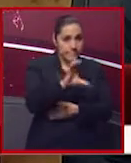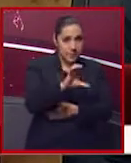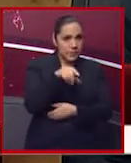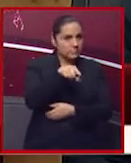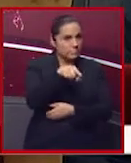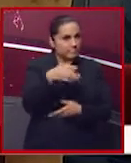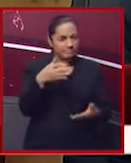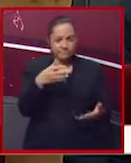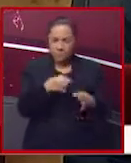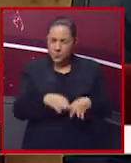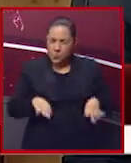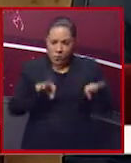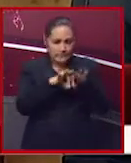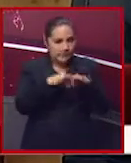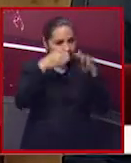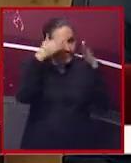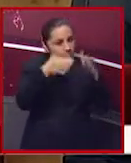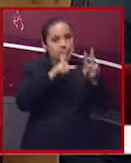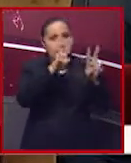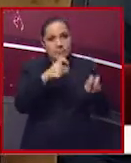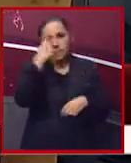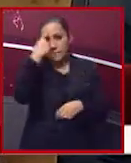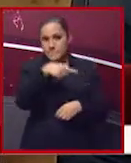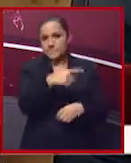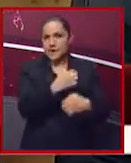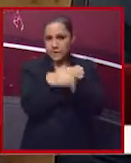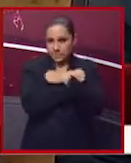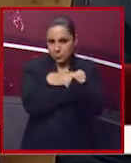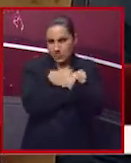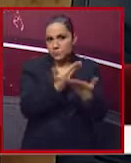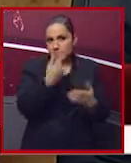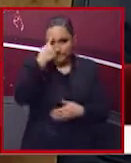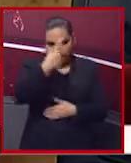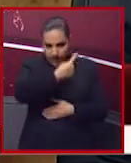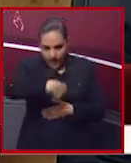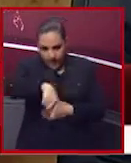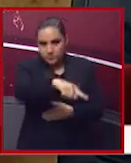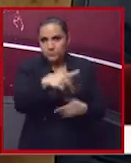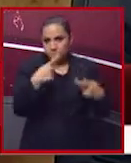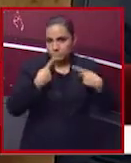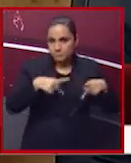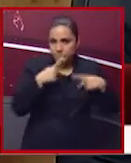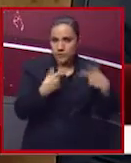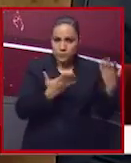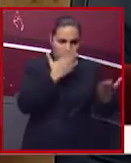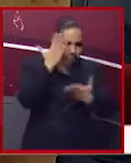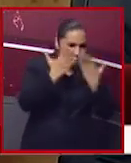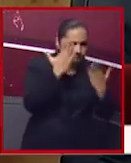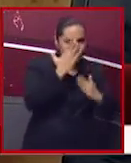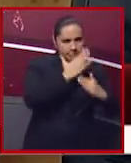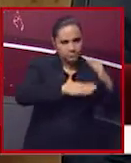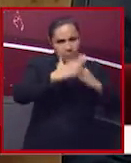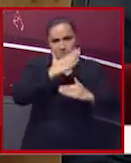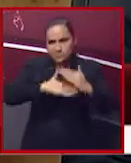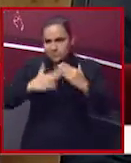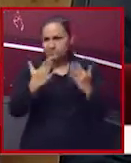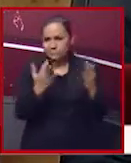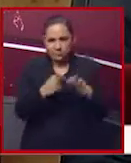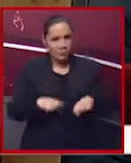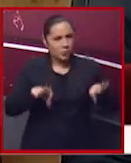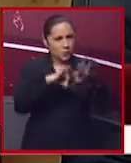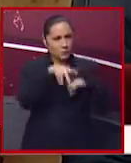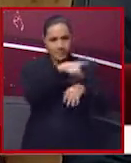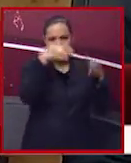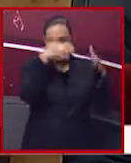educación, es decir, si ustedes quieren, en capital humano e inversión en capital físico. Si no